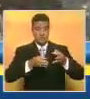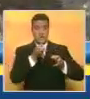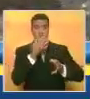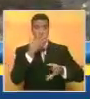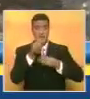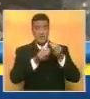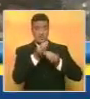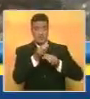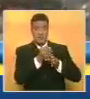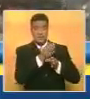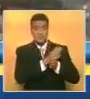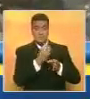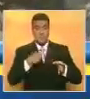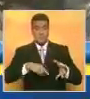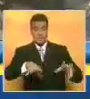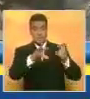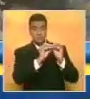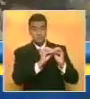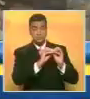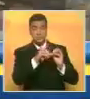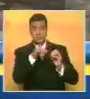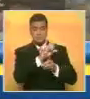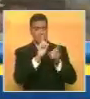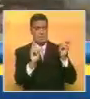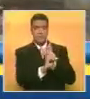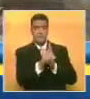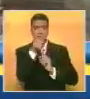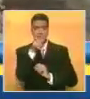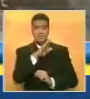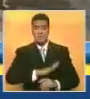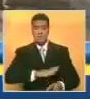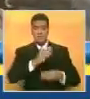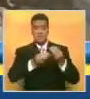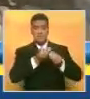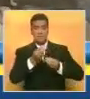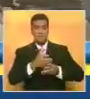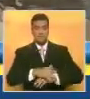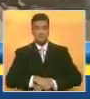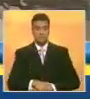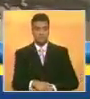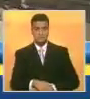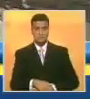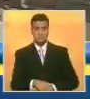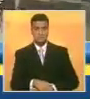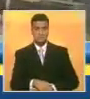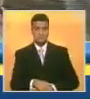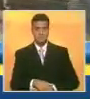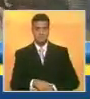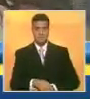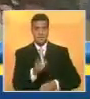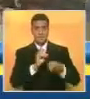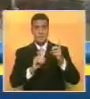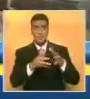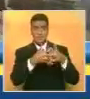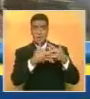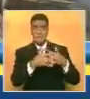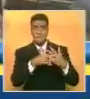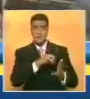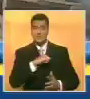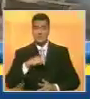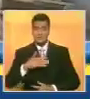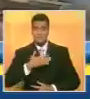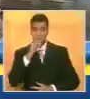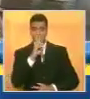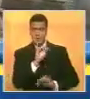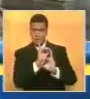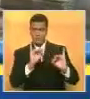pueden tomar los bienes. Aquí se está haciendo al revés, aquí se están tomando las diferentes empresas privadas. Podemos ver los